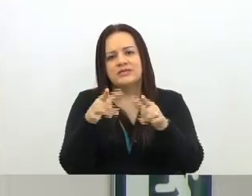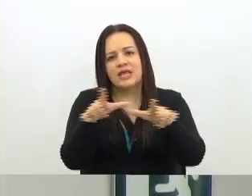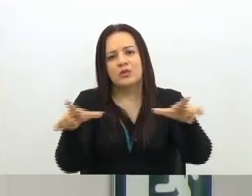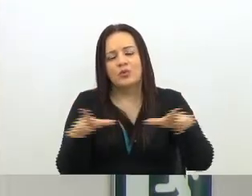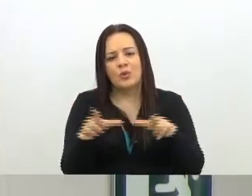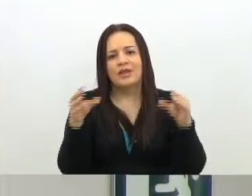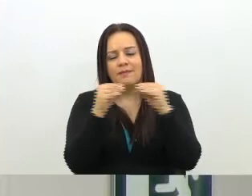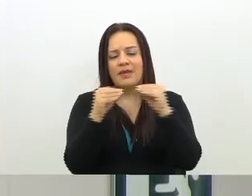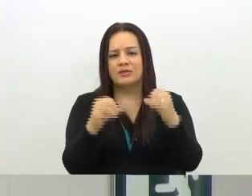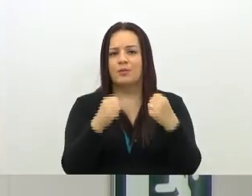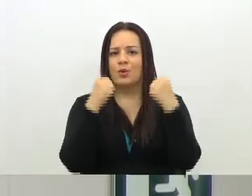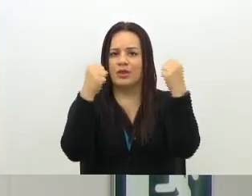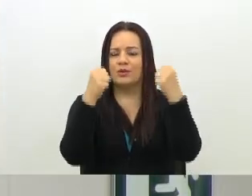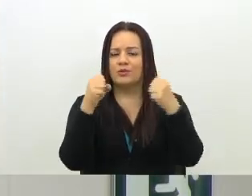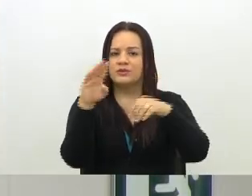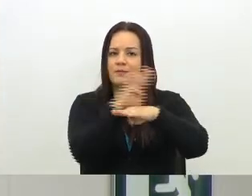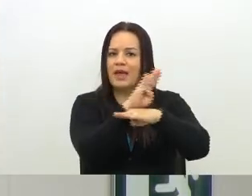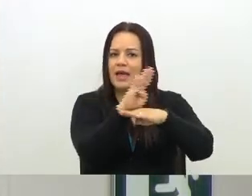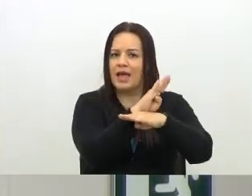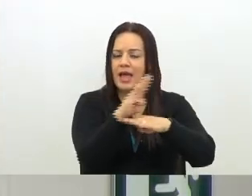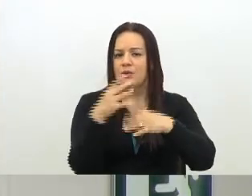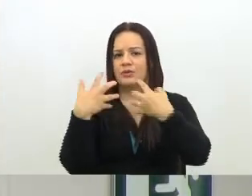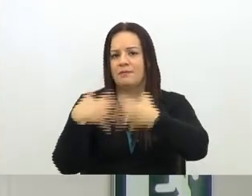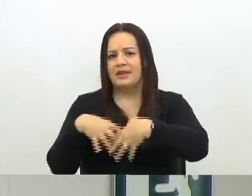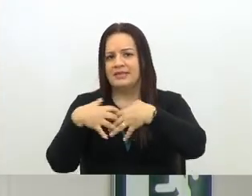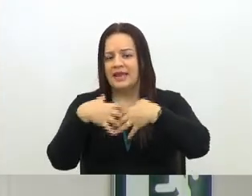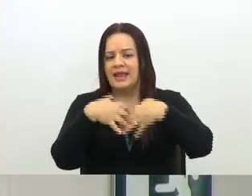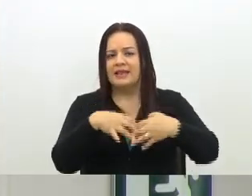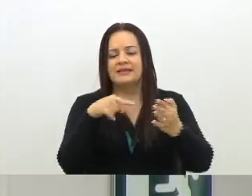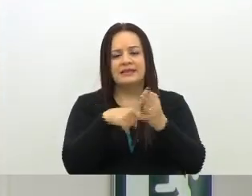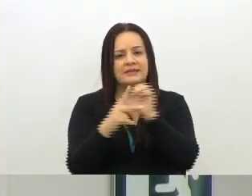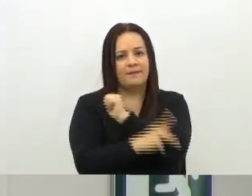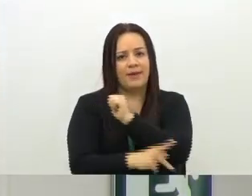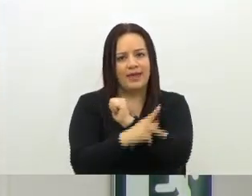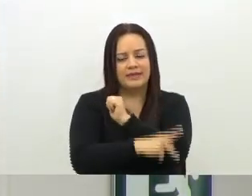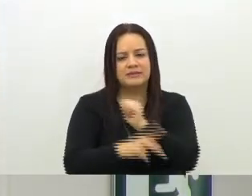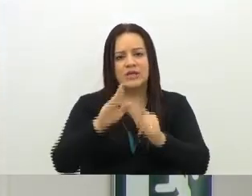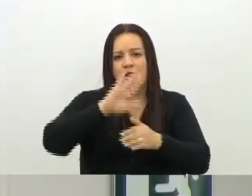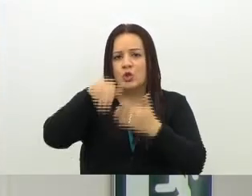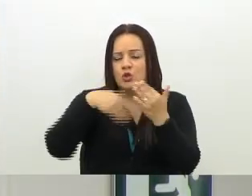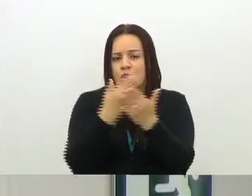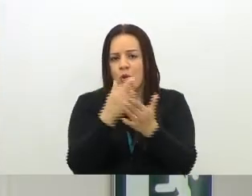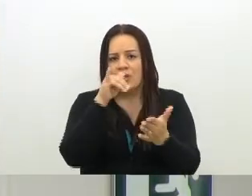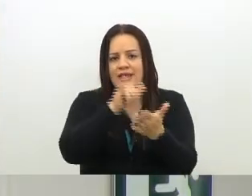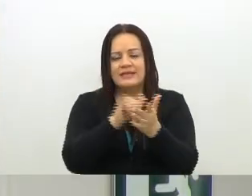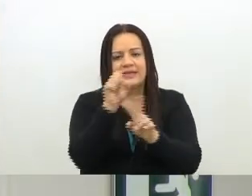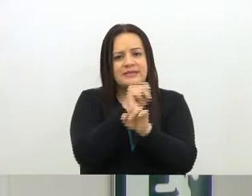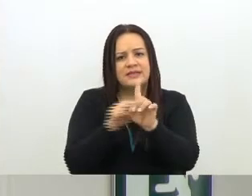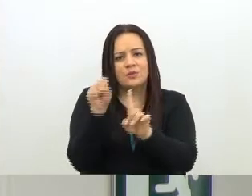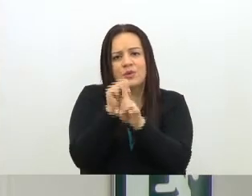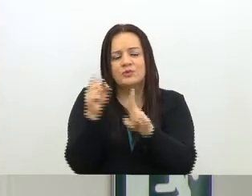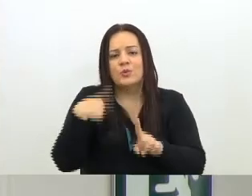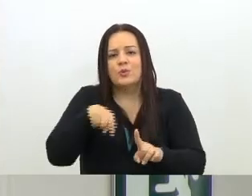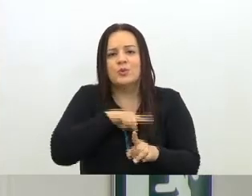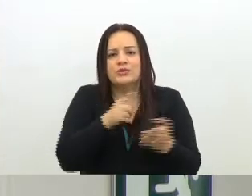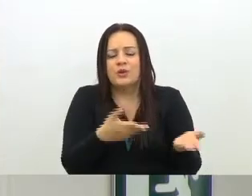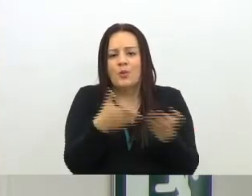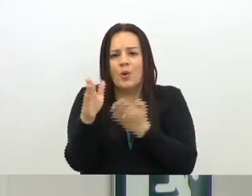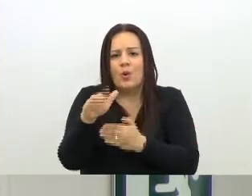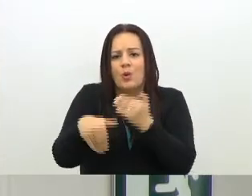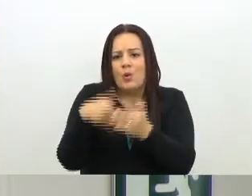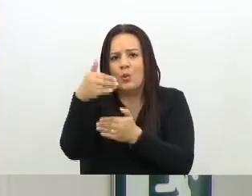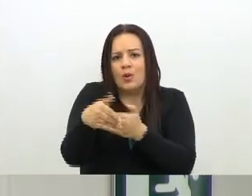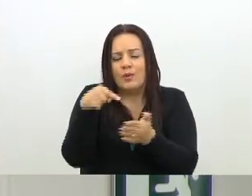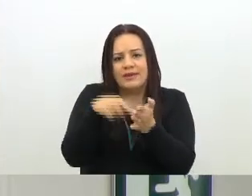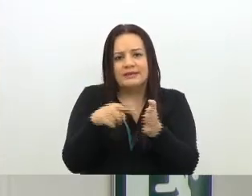sectores bancarios y empresariales de este país. Todo este preámbulo fue el que nos llevó luego a que